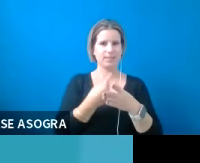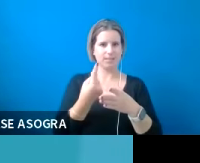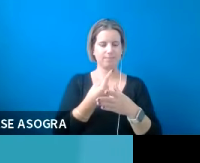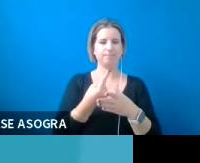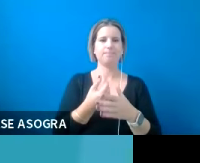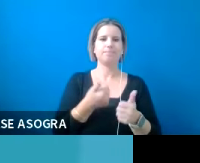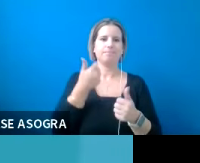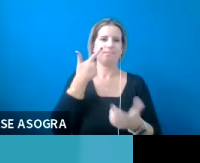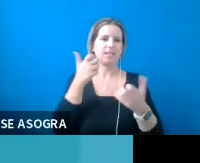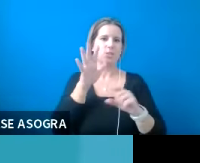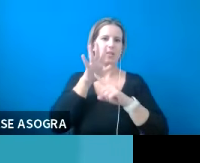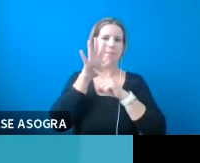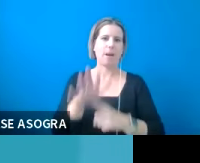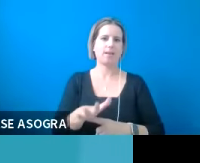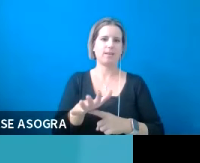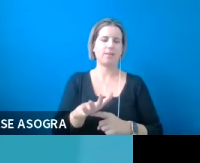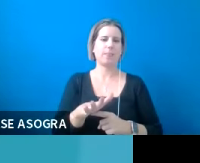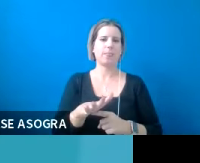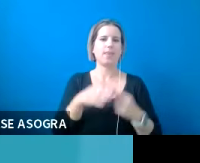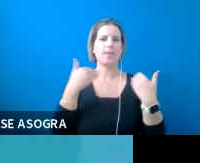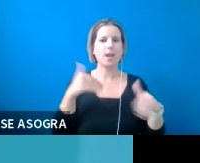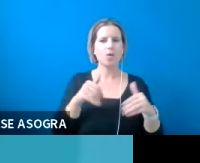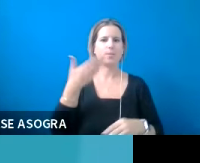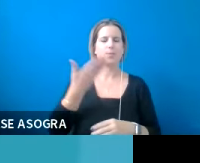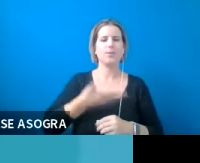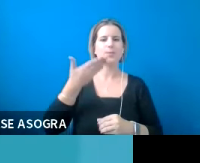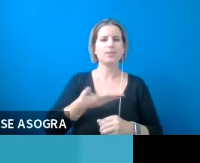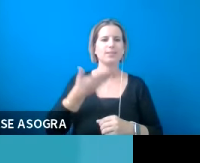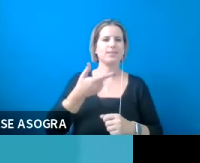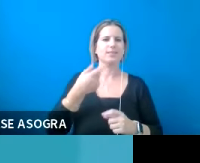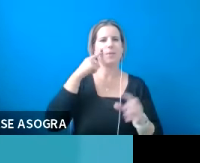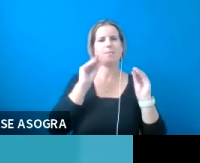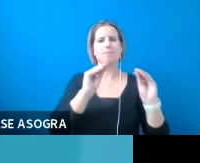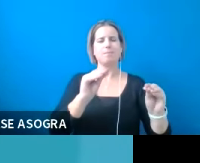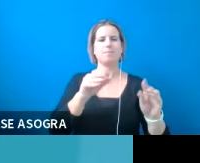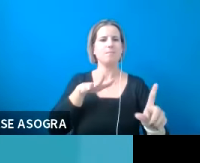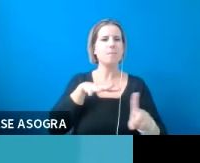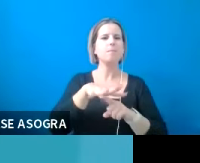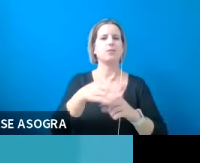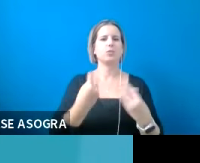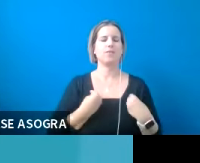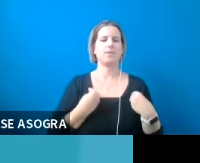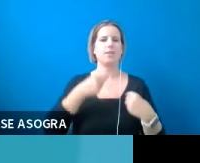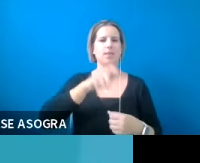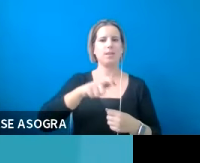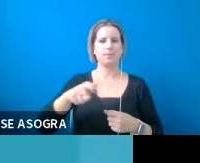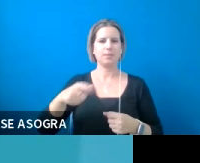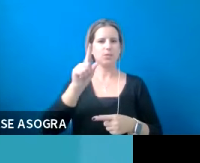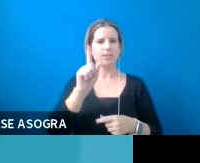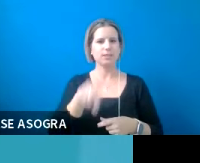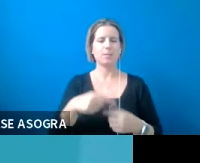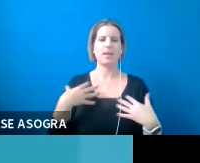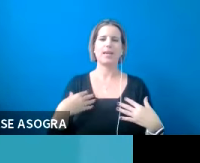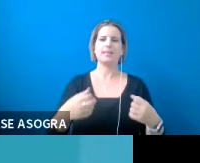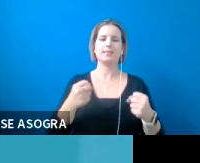marginal a pesar de su relevancia y de los impactos que tiene en la vida de las personas también en su salud